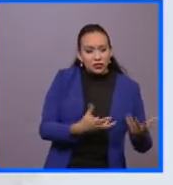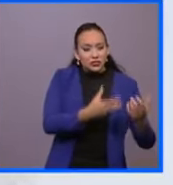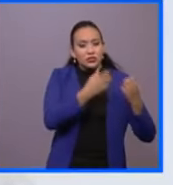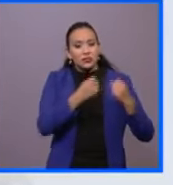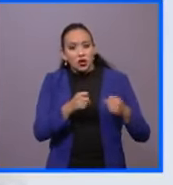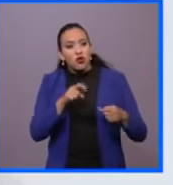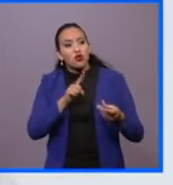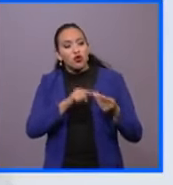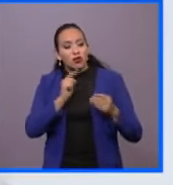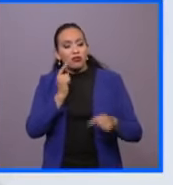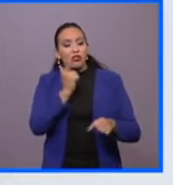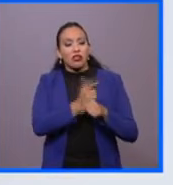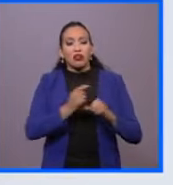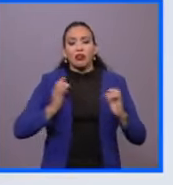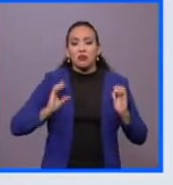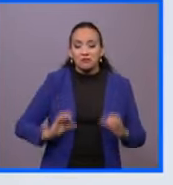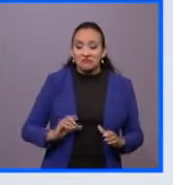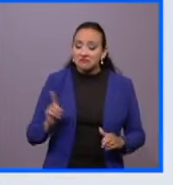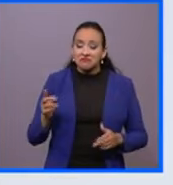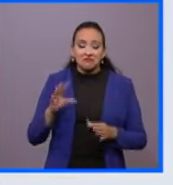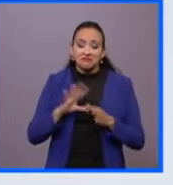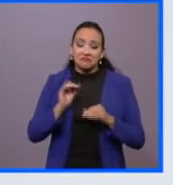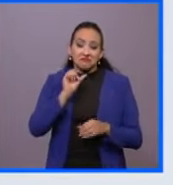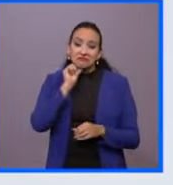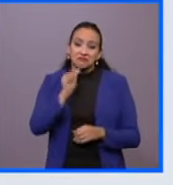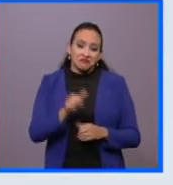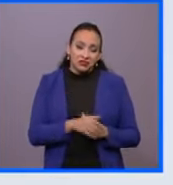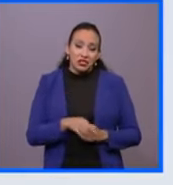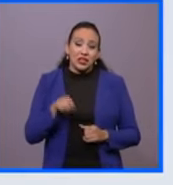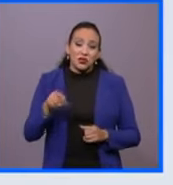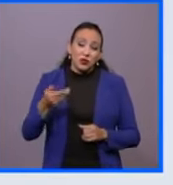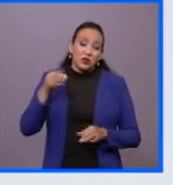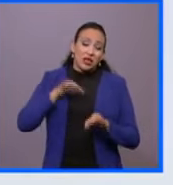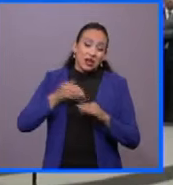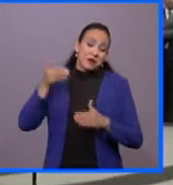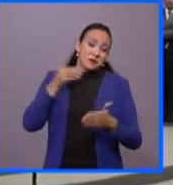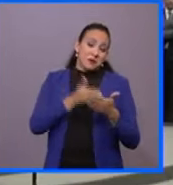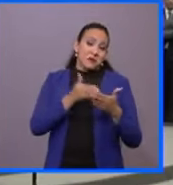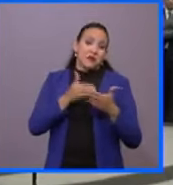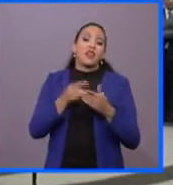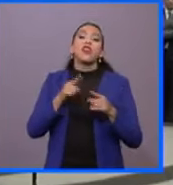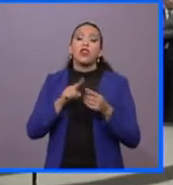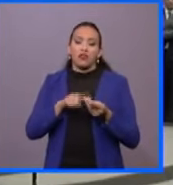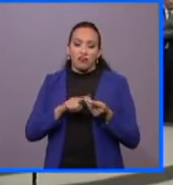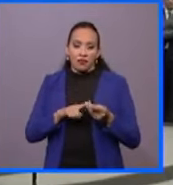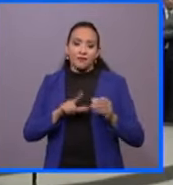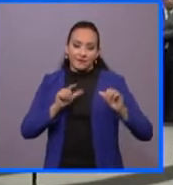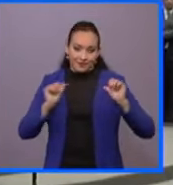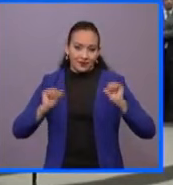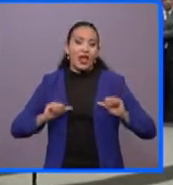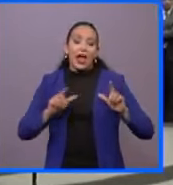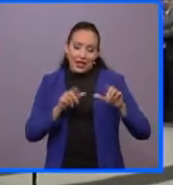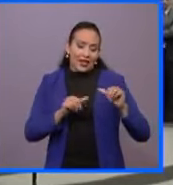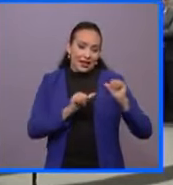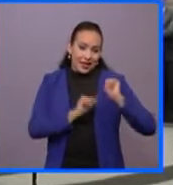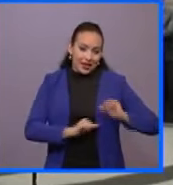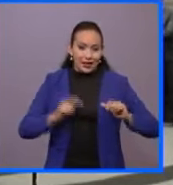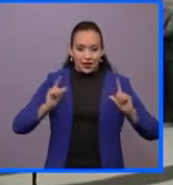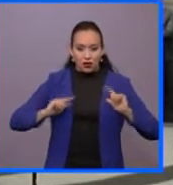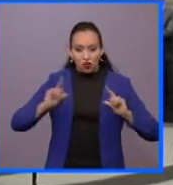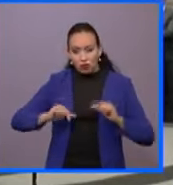al Centro Nacional de Identificación Humana, cuya operación ha sido obstaculizada por las fiscalías que alegan falta de